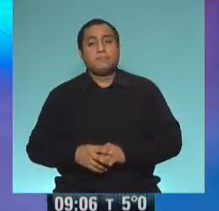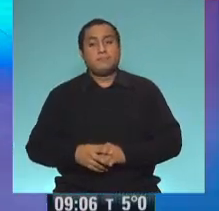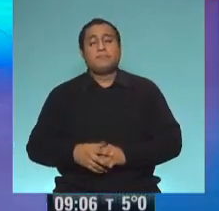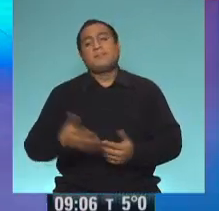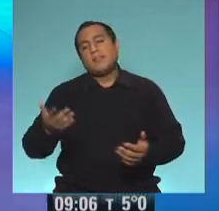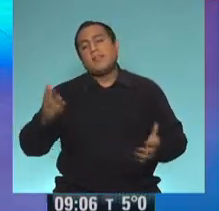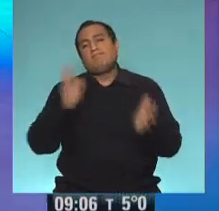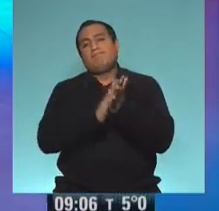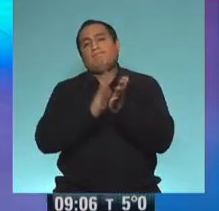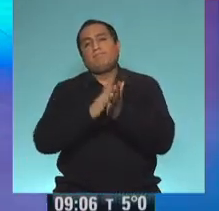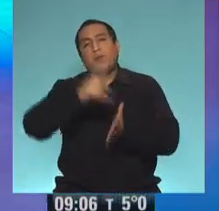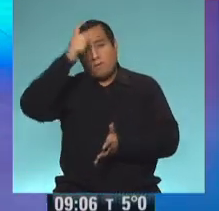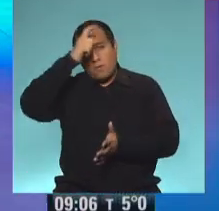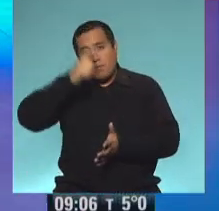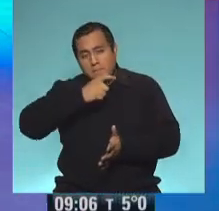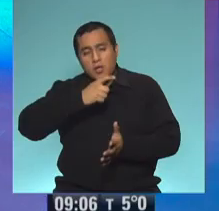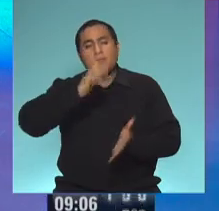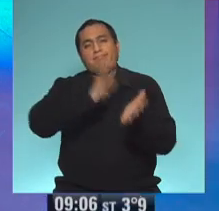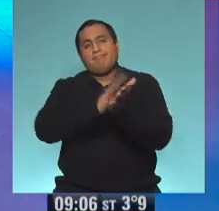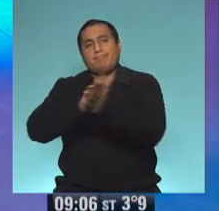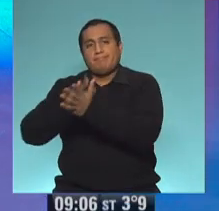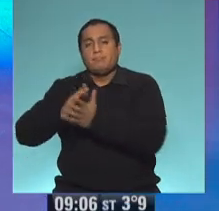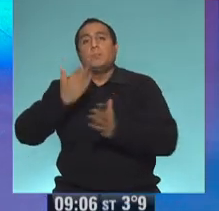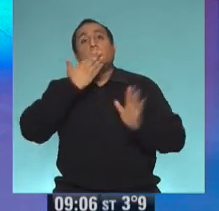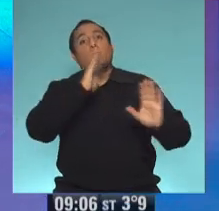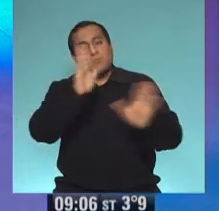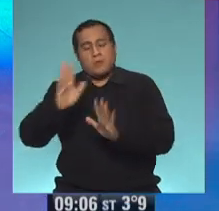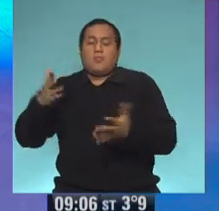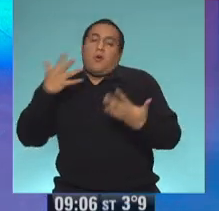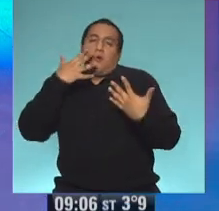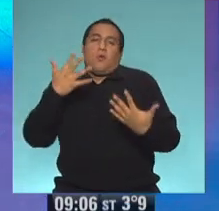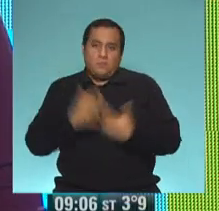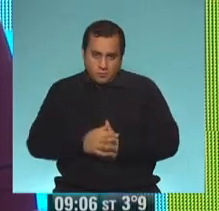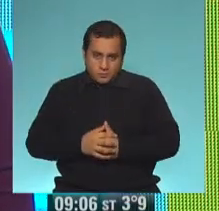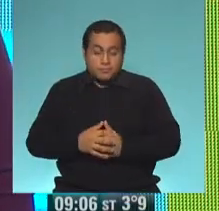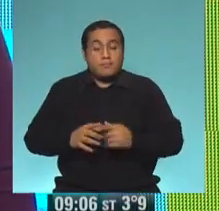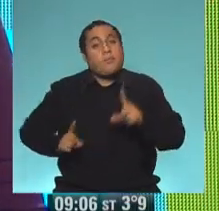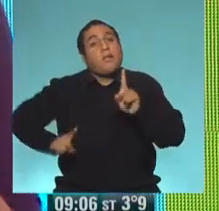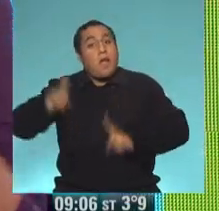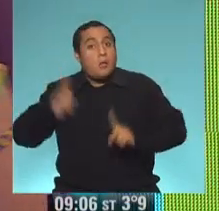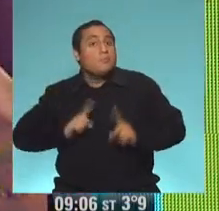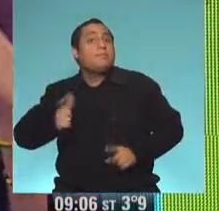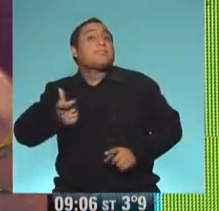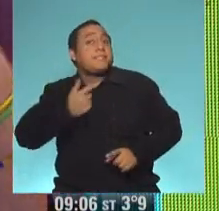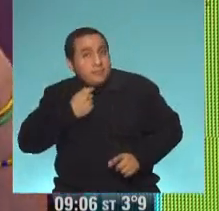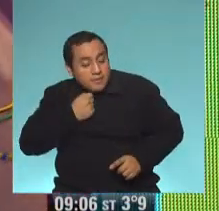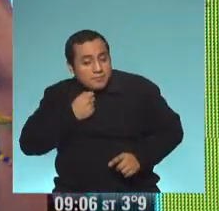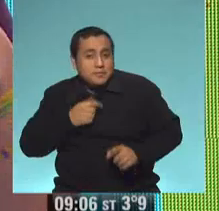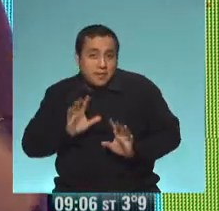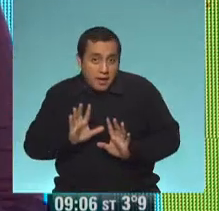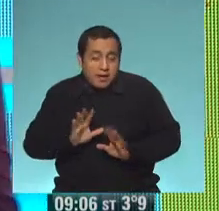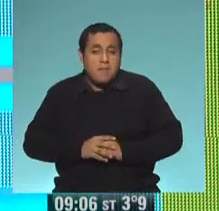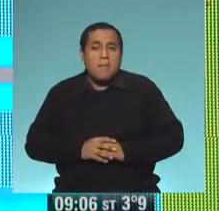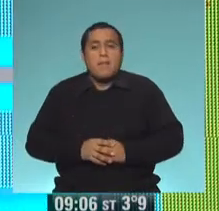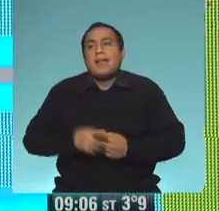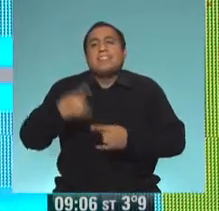damos un fuerte aplauso, un beso paloma, claro que sí. Muy bien, qué bueno. Si alguno tiene ganas, porque ellos vieron... Siempre